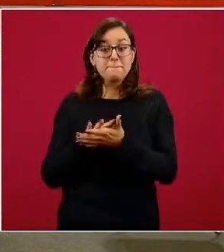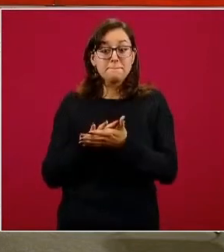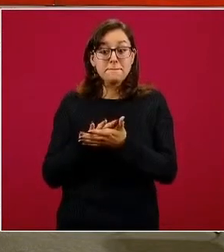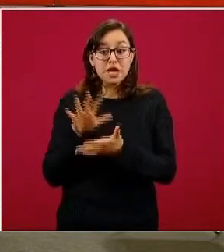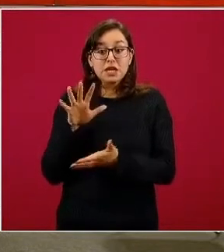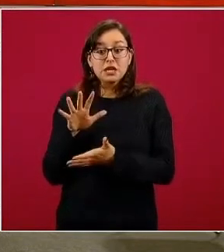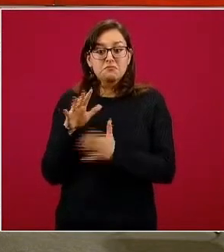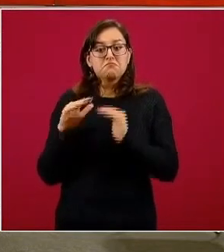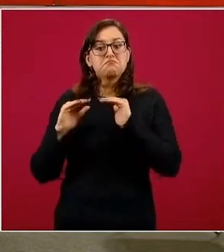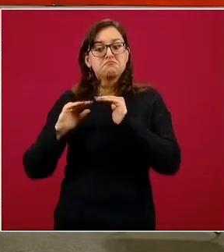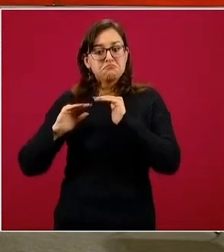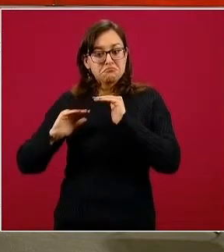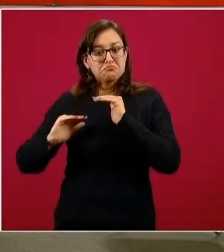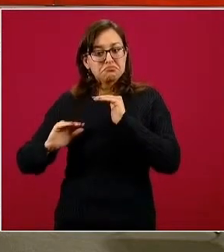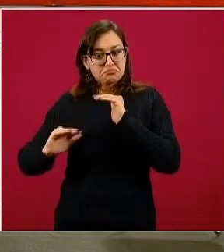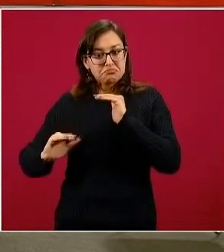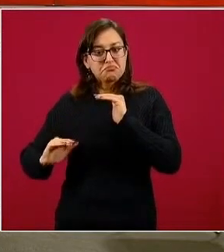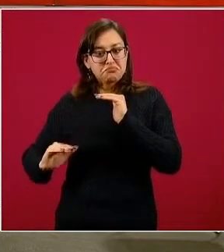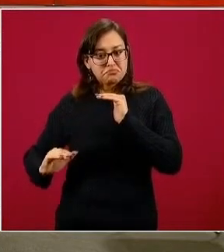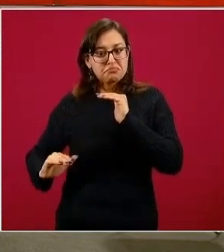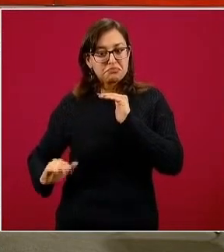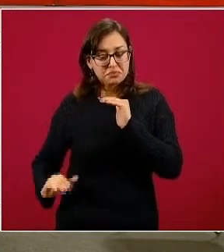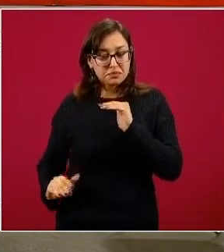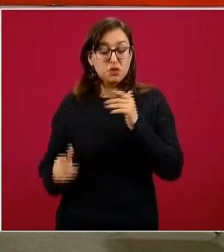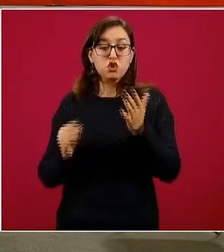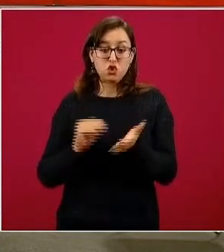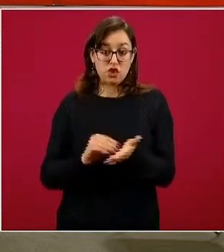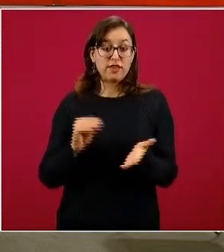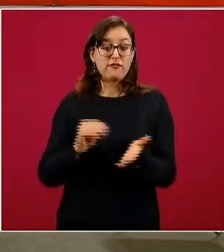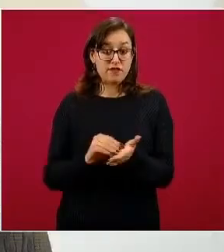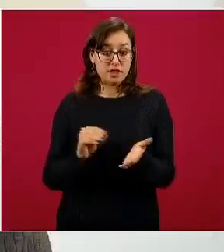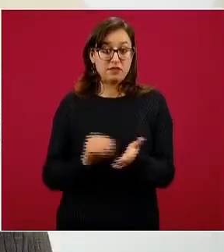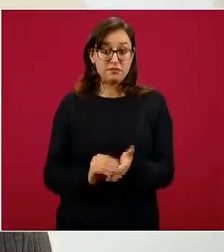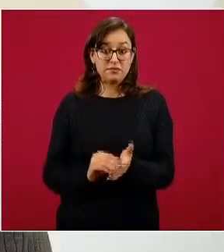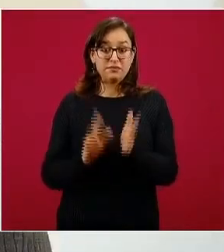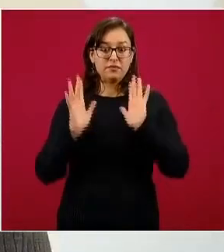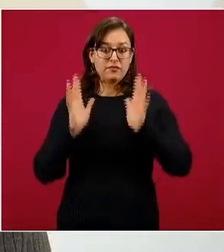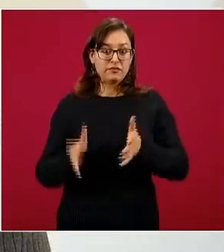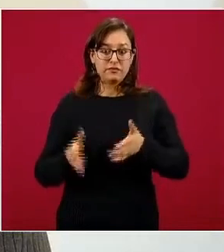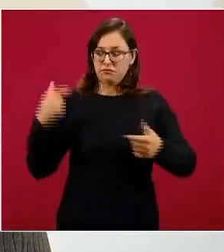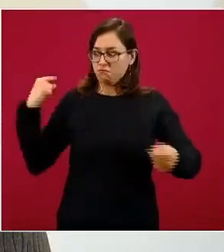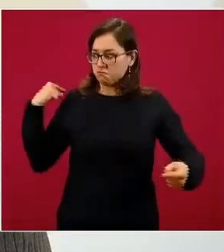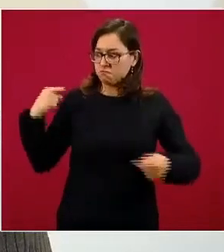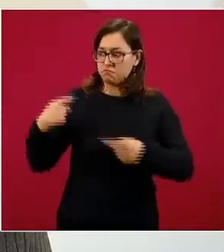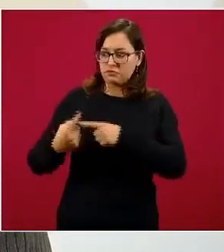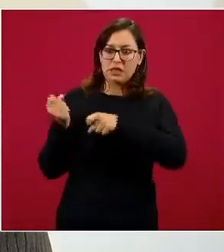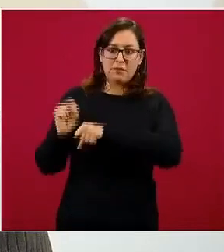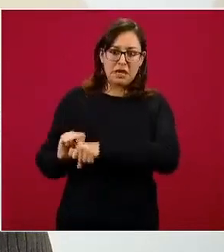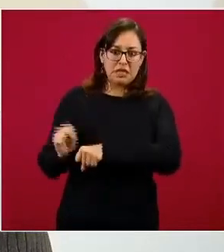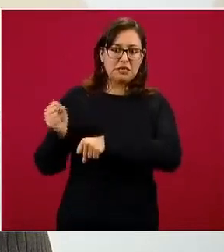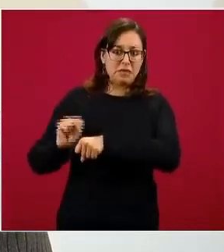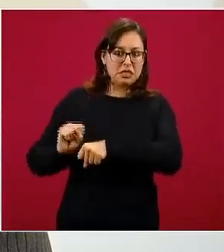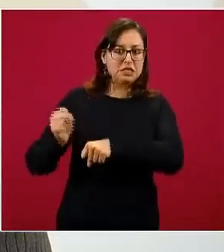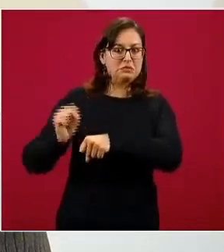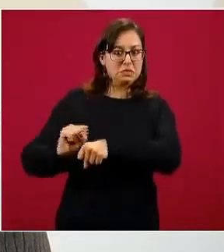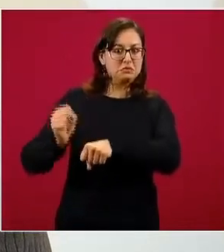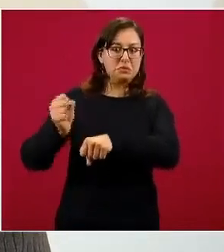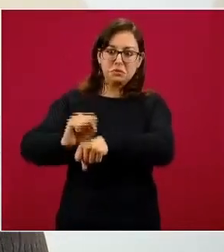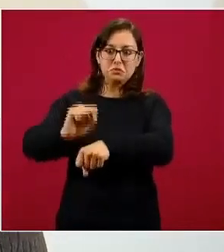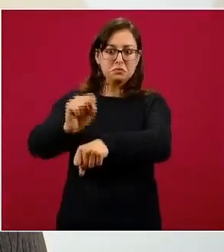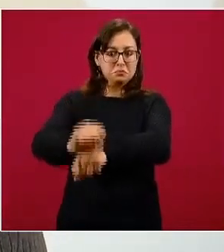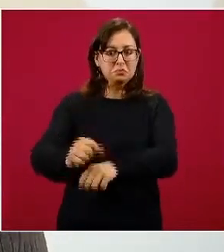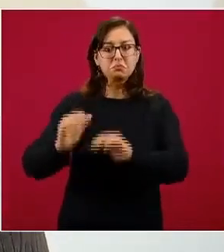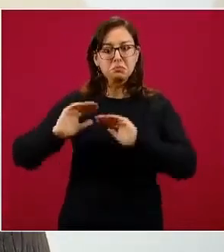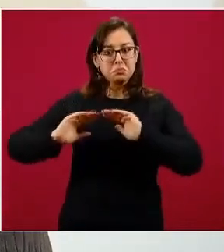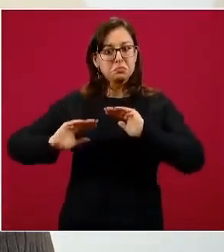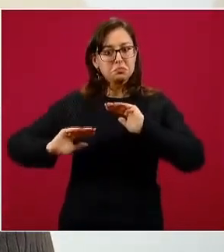una tendencia todavía descendente, y que además ha sido una tendencia descendente que ya tiene muchas semanas que se ha evidenciado, en